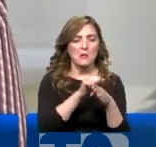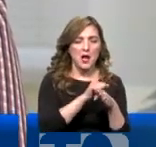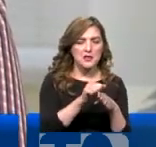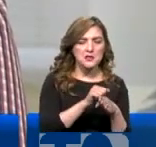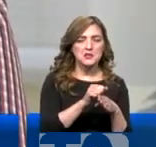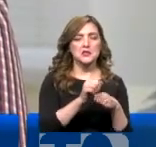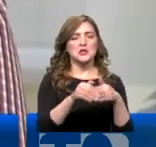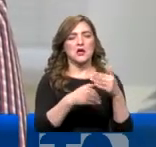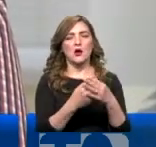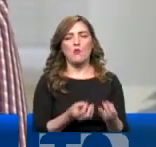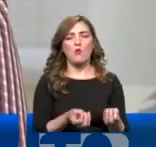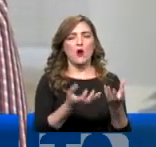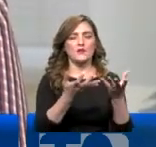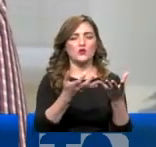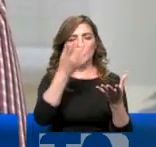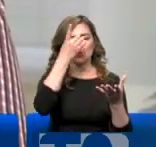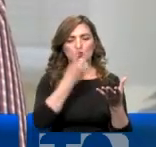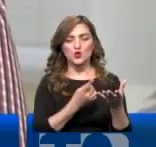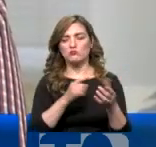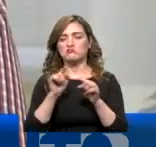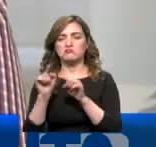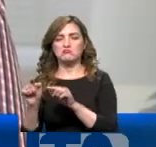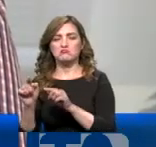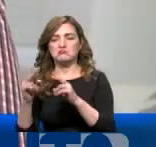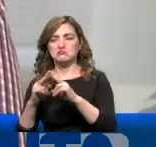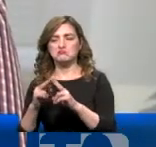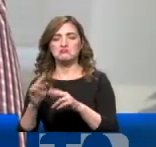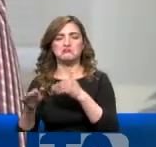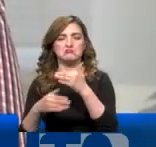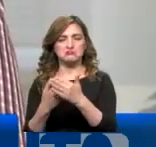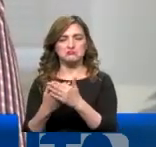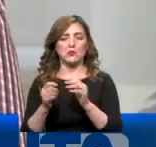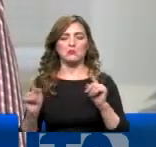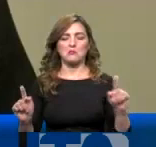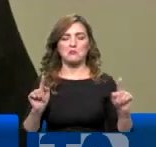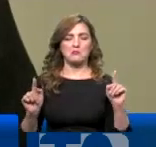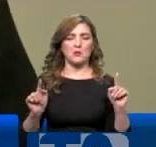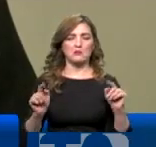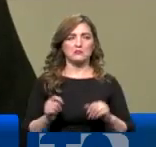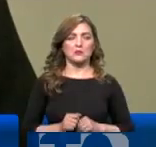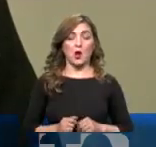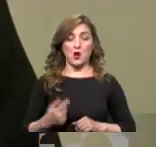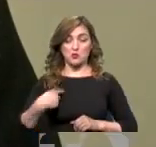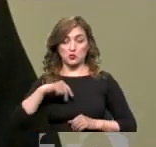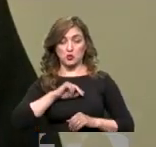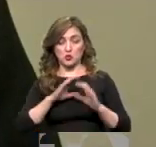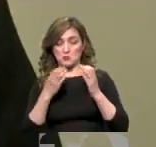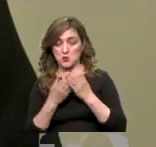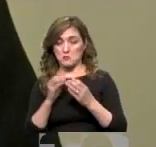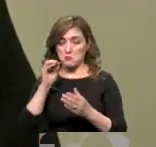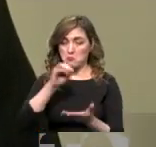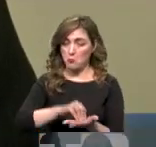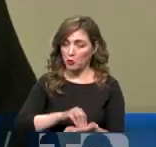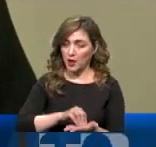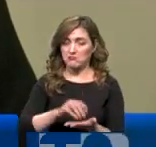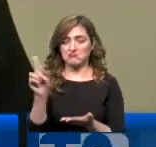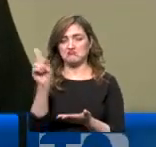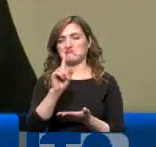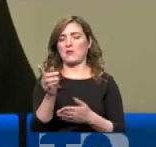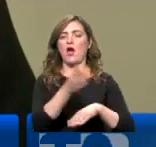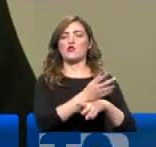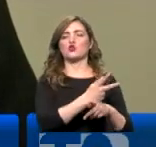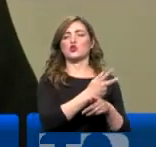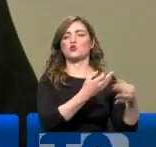uno. Nosotros no hemos puesto los criterios de evaluación, estos ya vienen, ya están hechos. El cronograma original prevé 10 semanas para